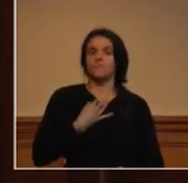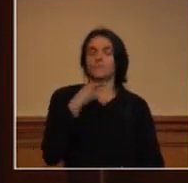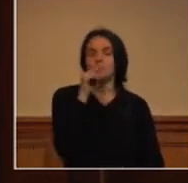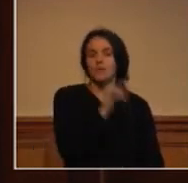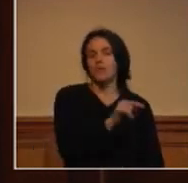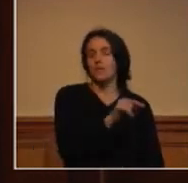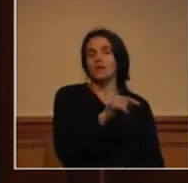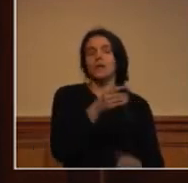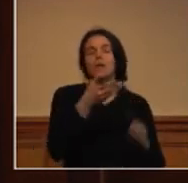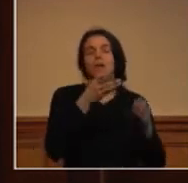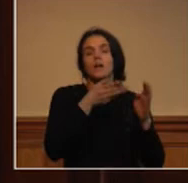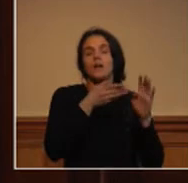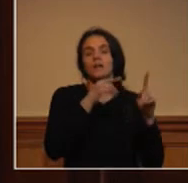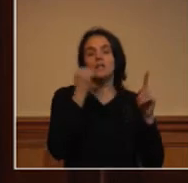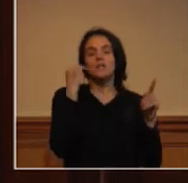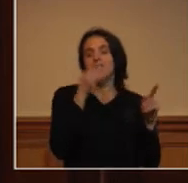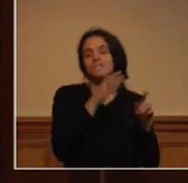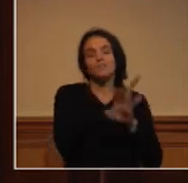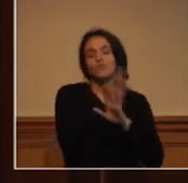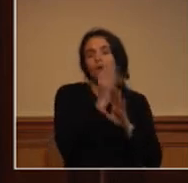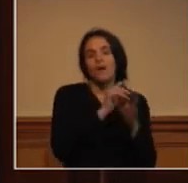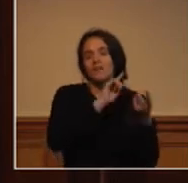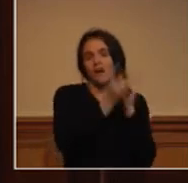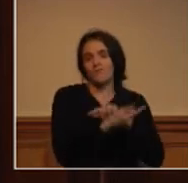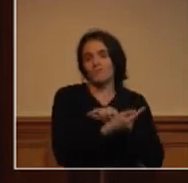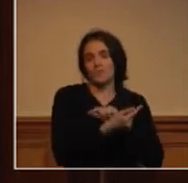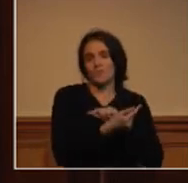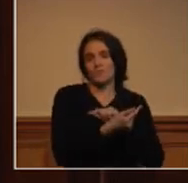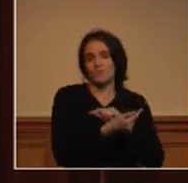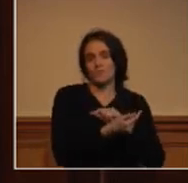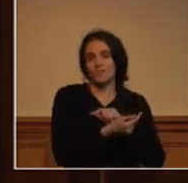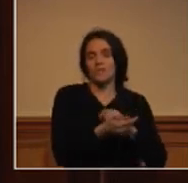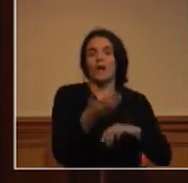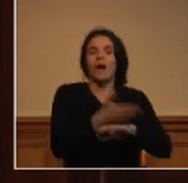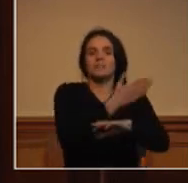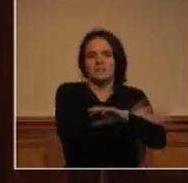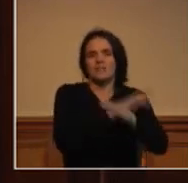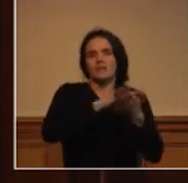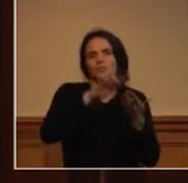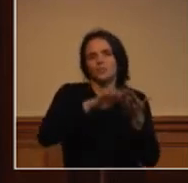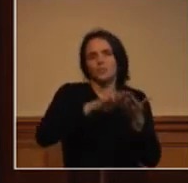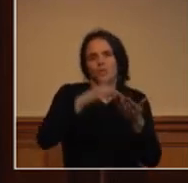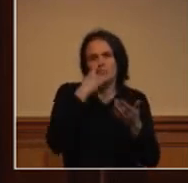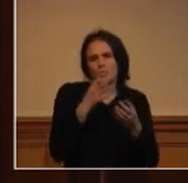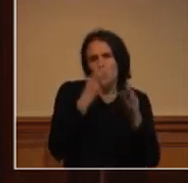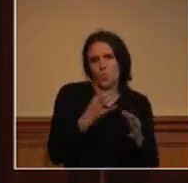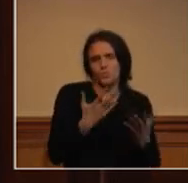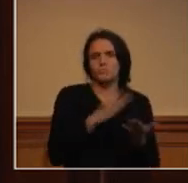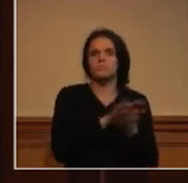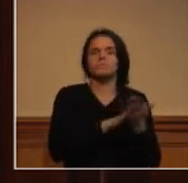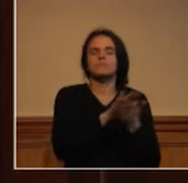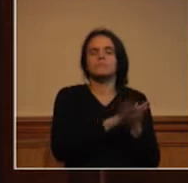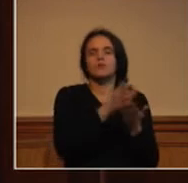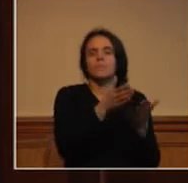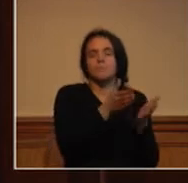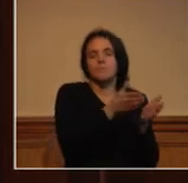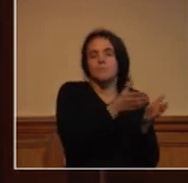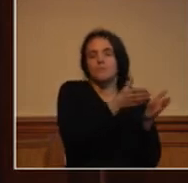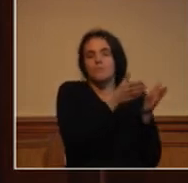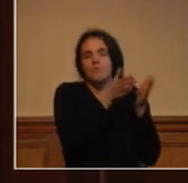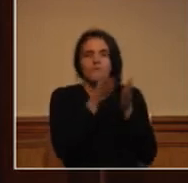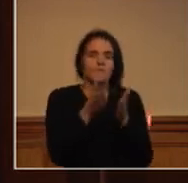cambio en los precursores lectores duros, ¿vale? Porque cuando nos movemos